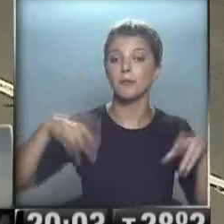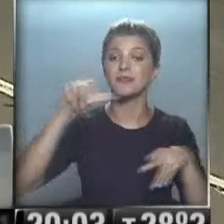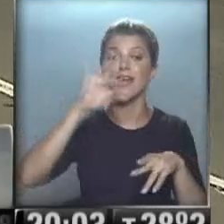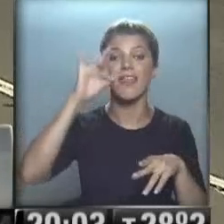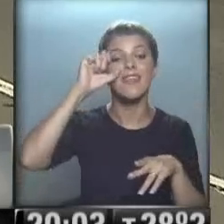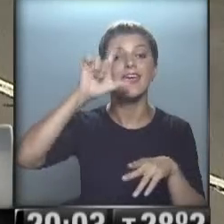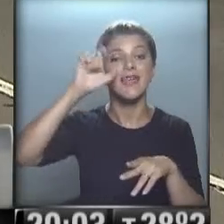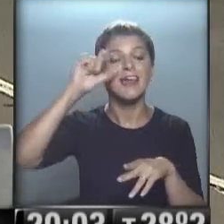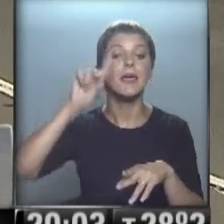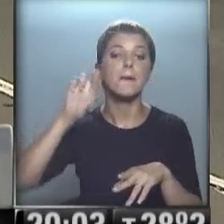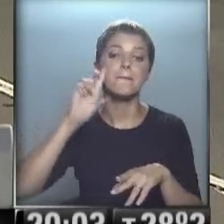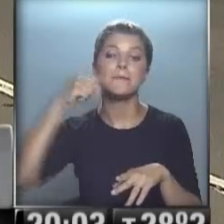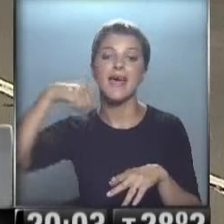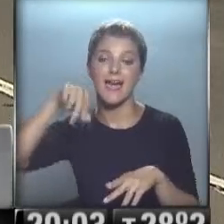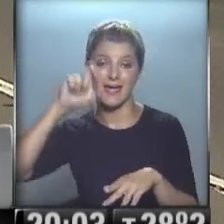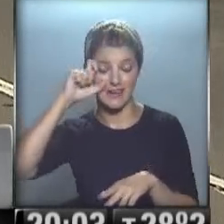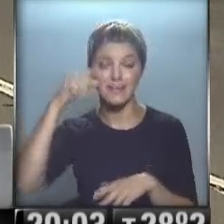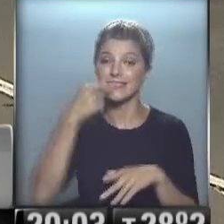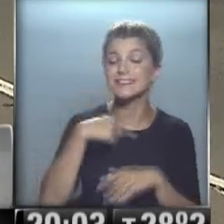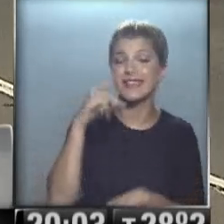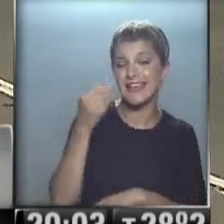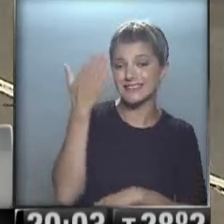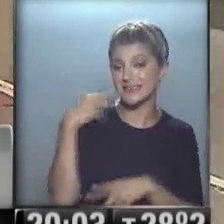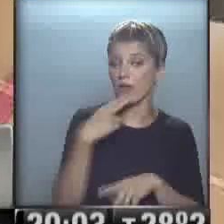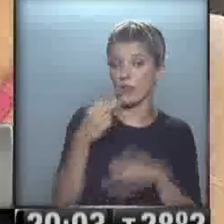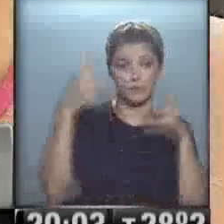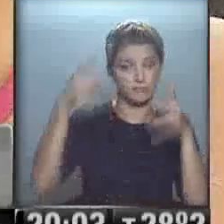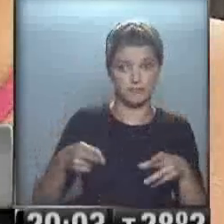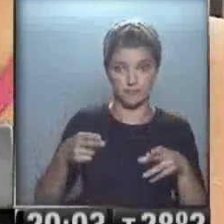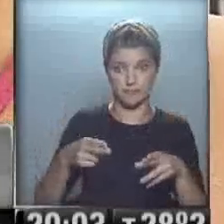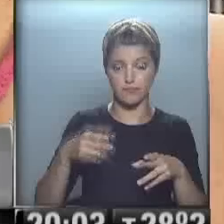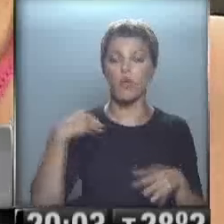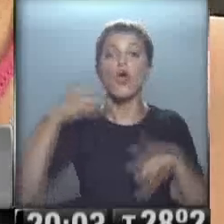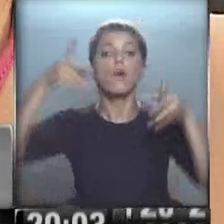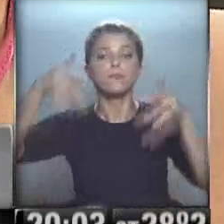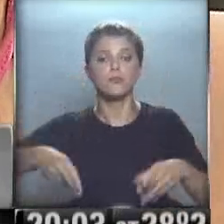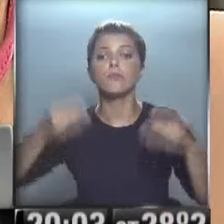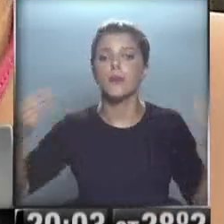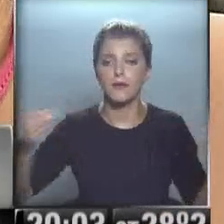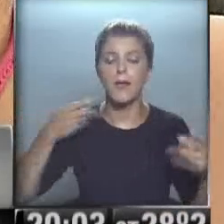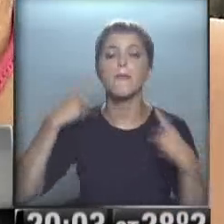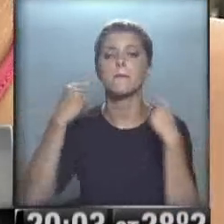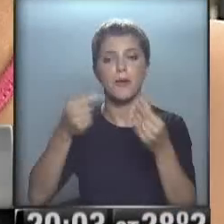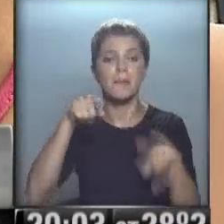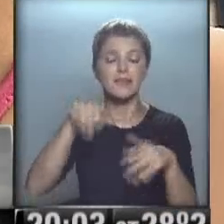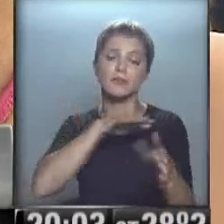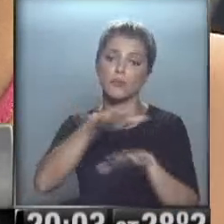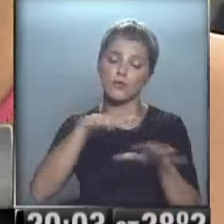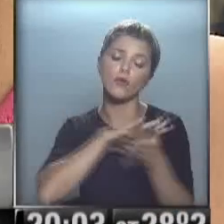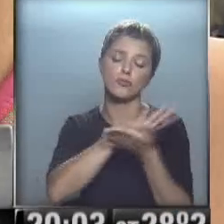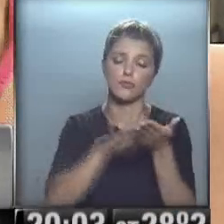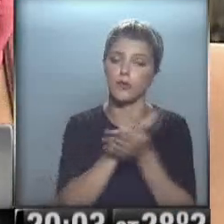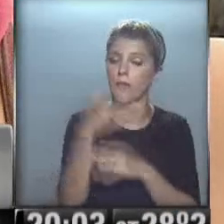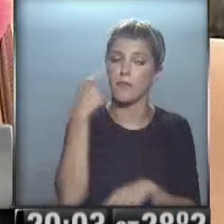reclaman que hace varios días no tienen luz cortamos para que para el reclamo de que no se arreglen esto porque ya no se puede